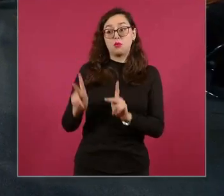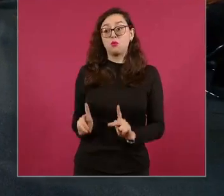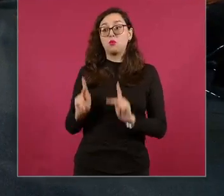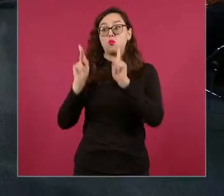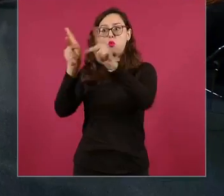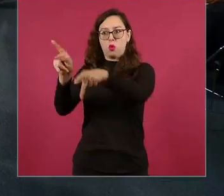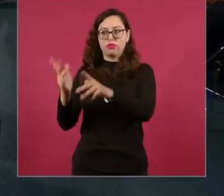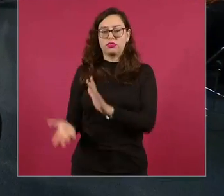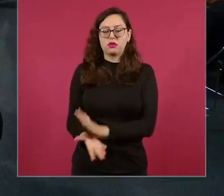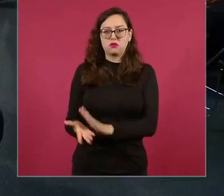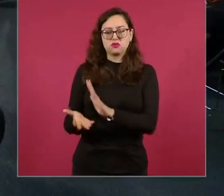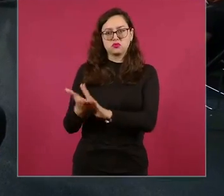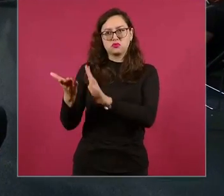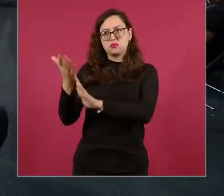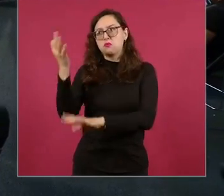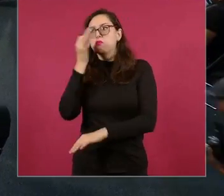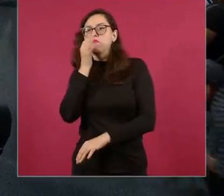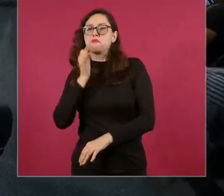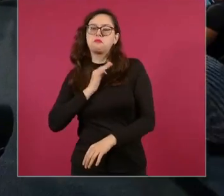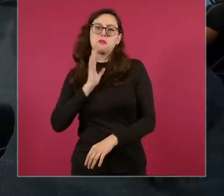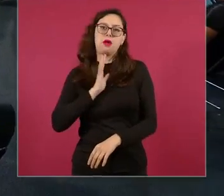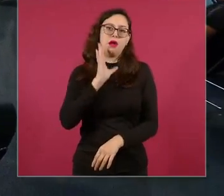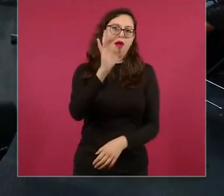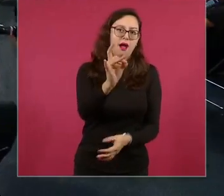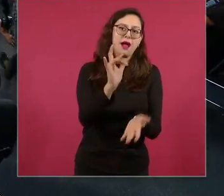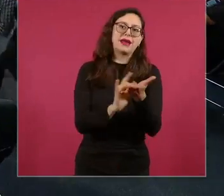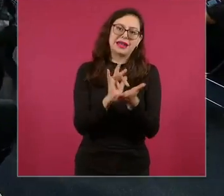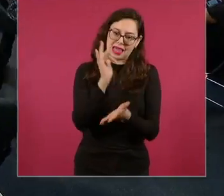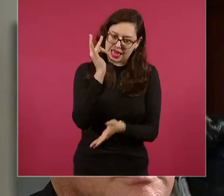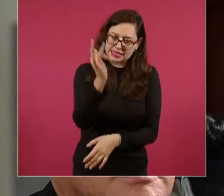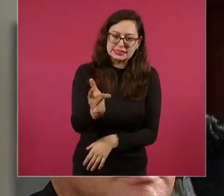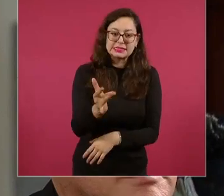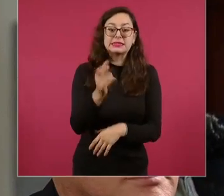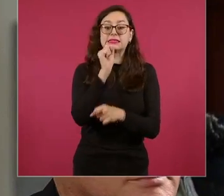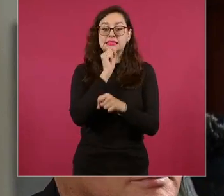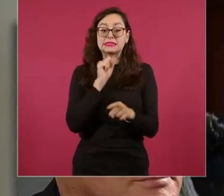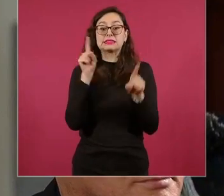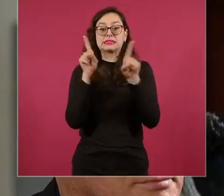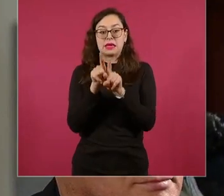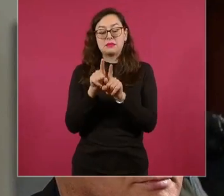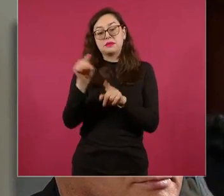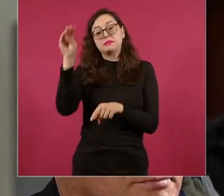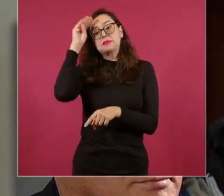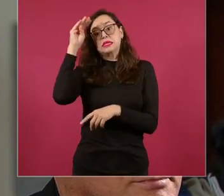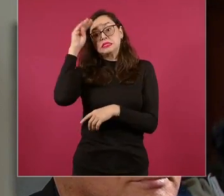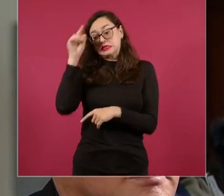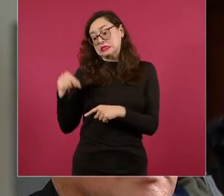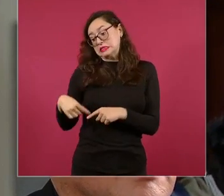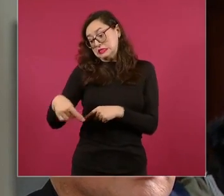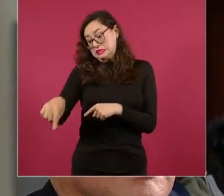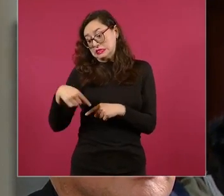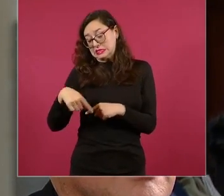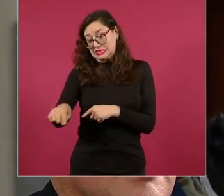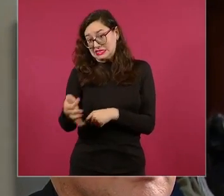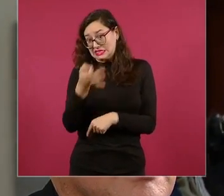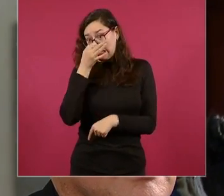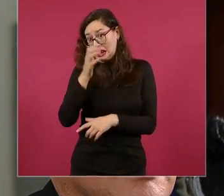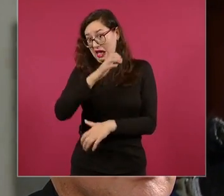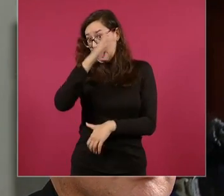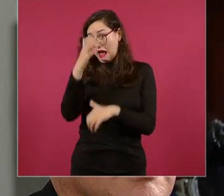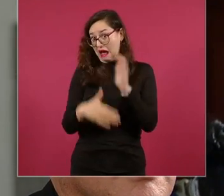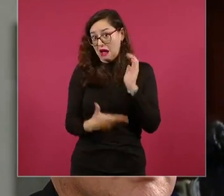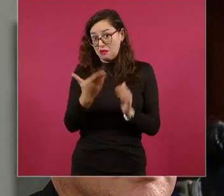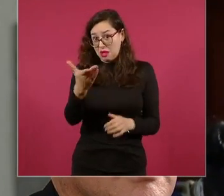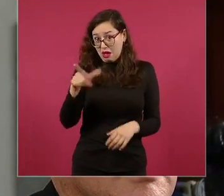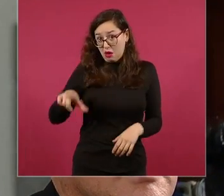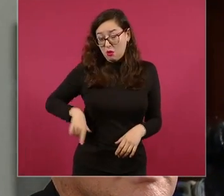apoyo que está brindando usted y al mismo tiempo si se puede terminar en el tiempo que le queda y si ya se encuentra